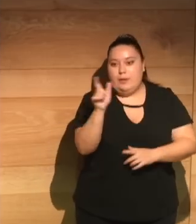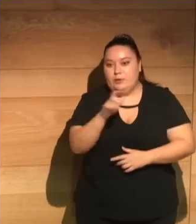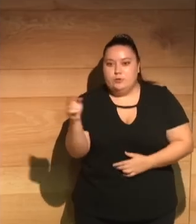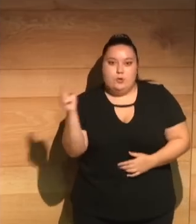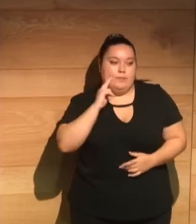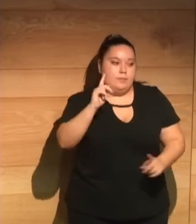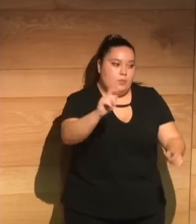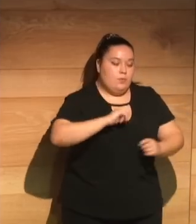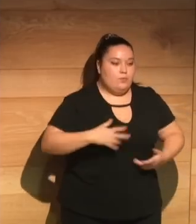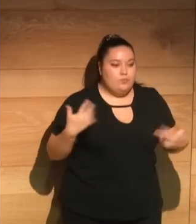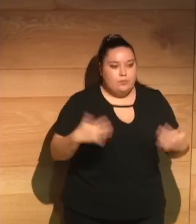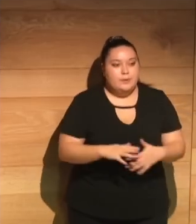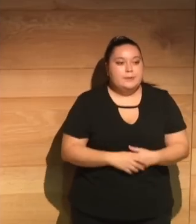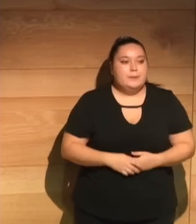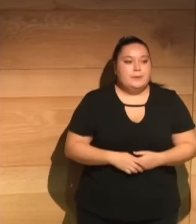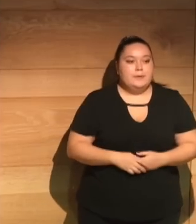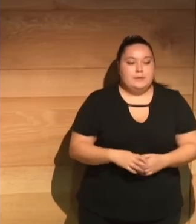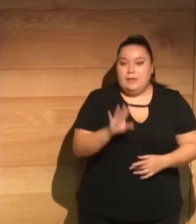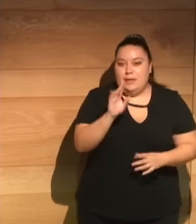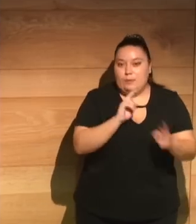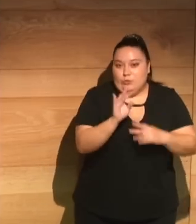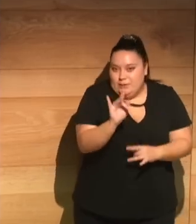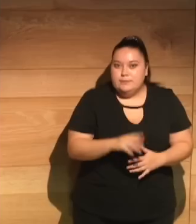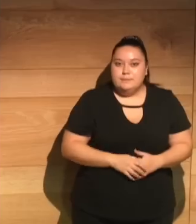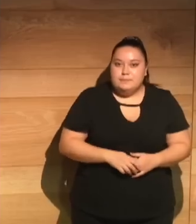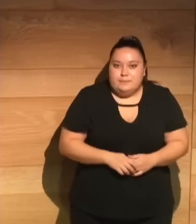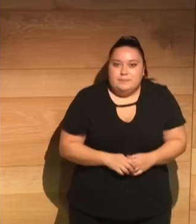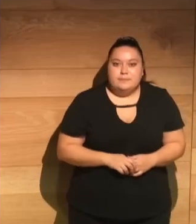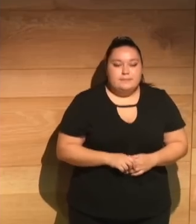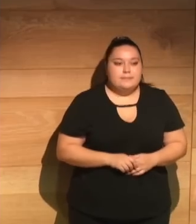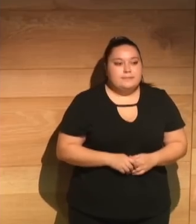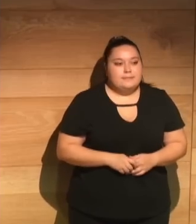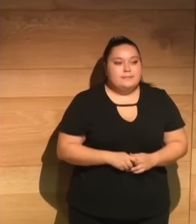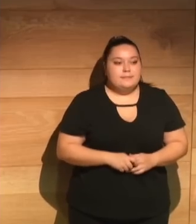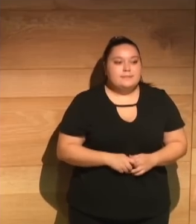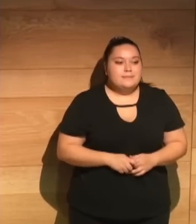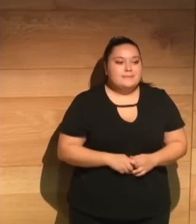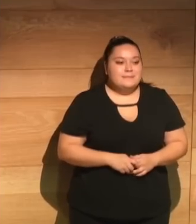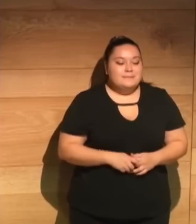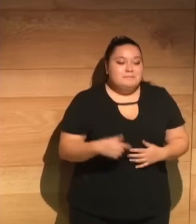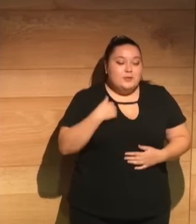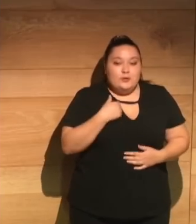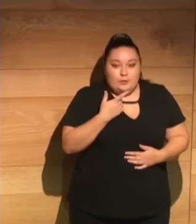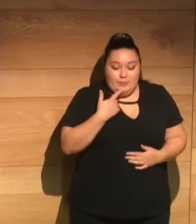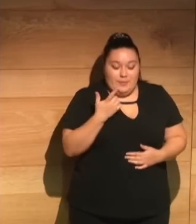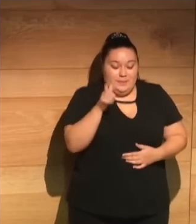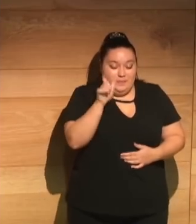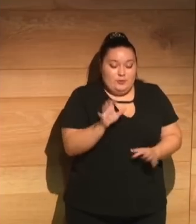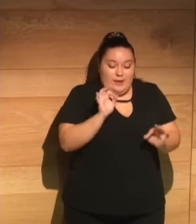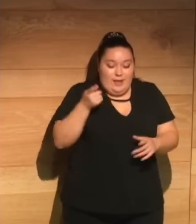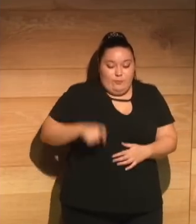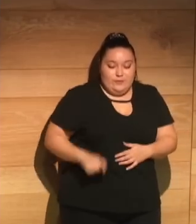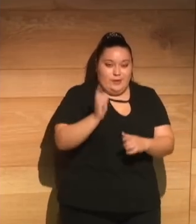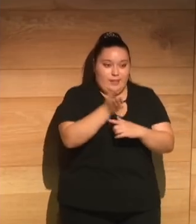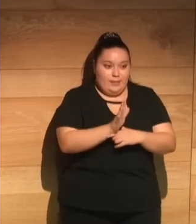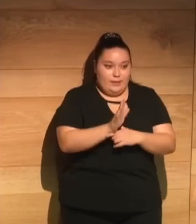Claro, claro, a eso sí, iba. Sí, pues entonces sí, la respuesta sí. Pero fíjate que hay algo como cineasta que me interesa más, que tiene que ver con lo que